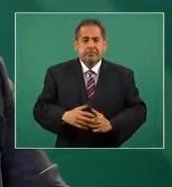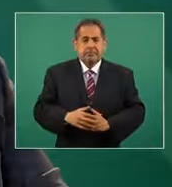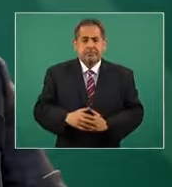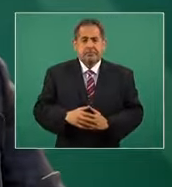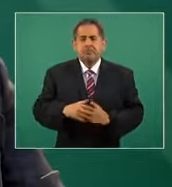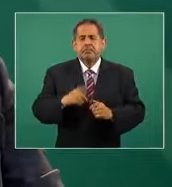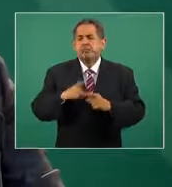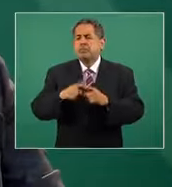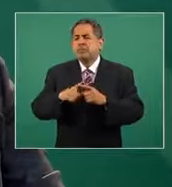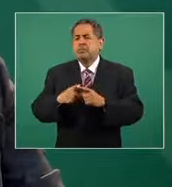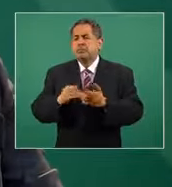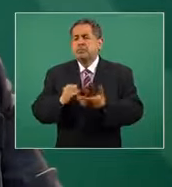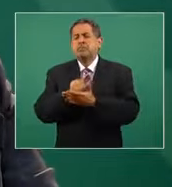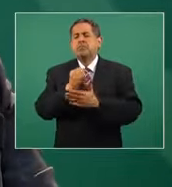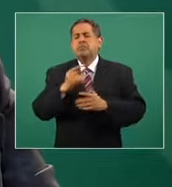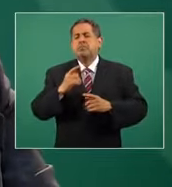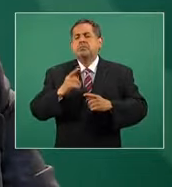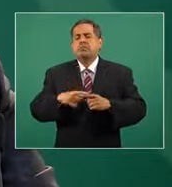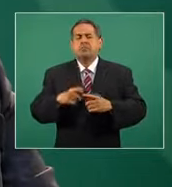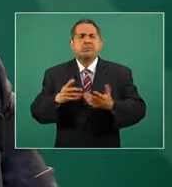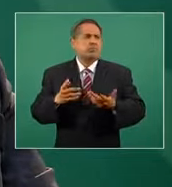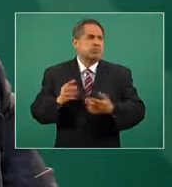¿Quién va a decidir si